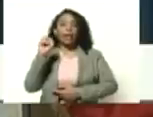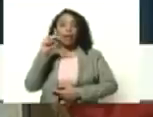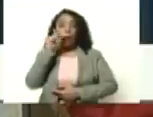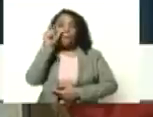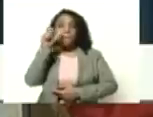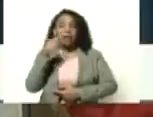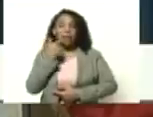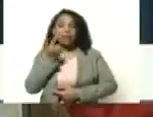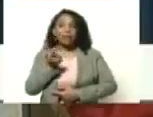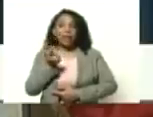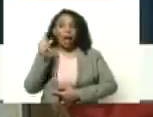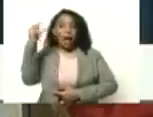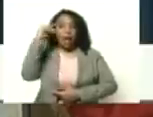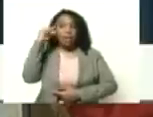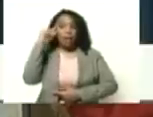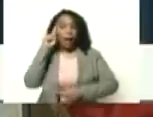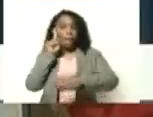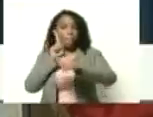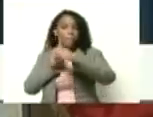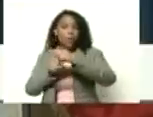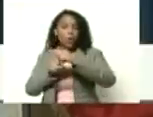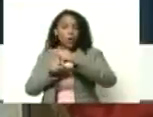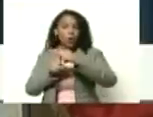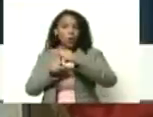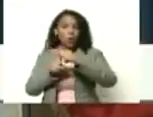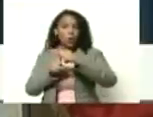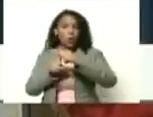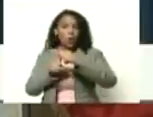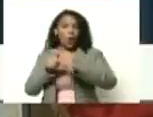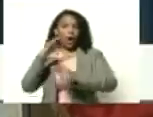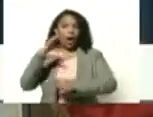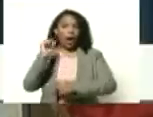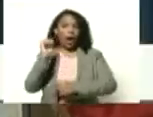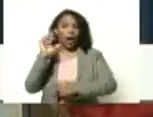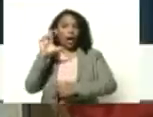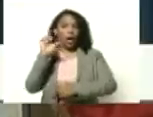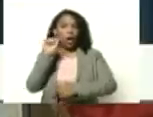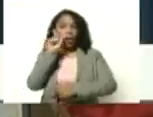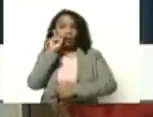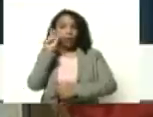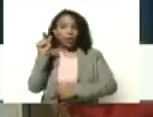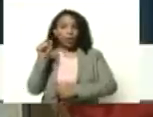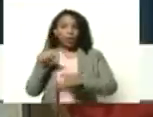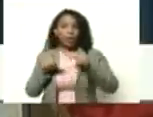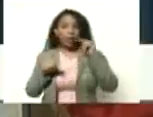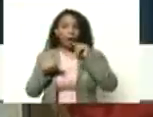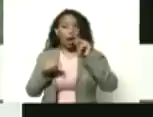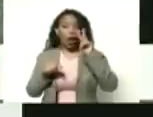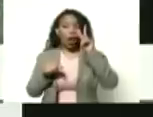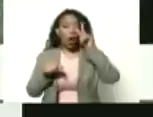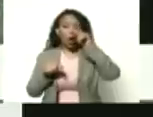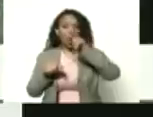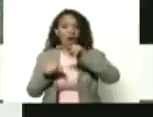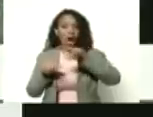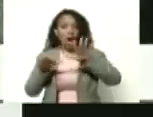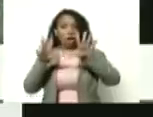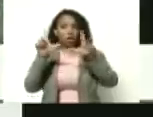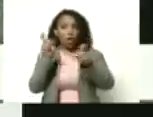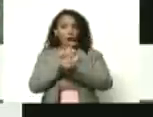que el día en que aparece carlos lanz y él lo ve el 8 de